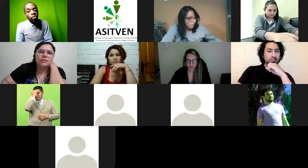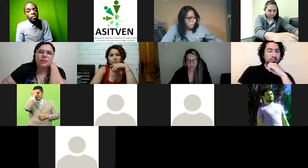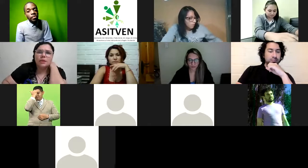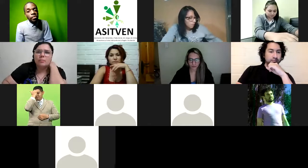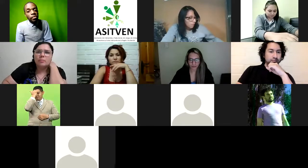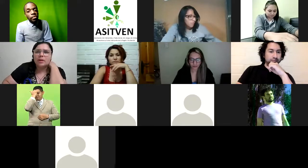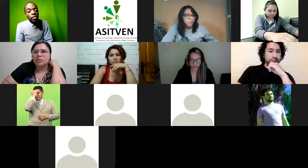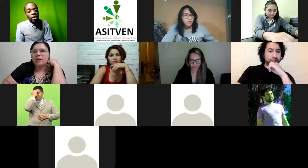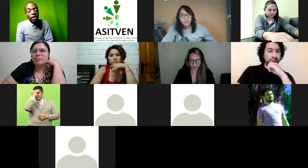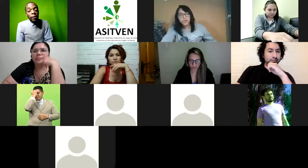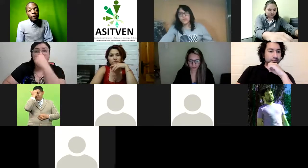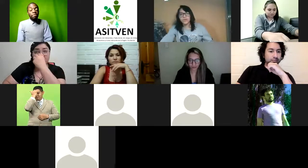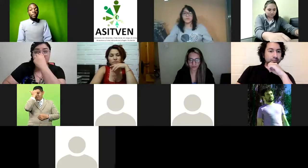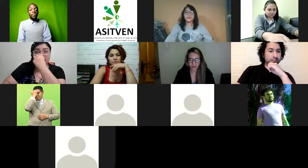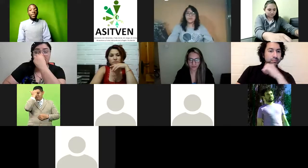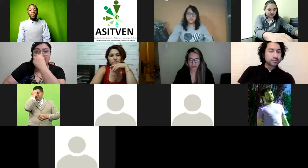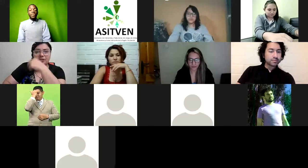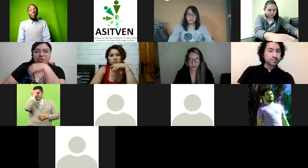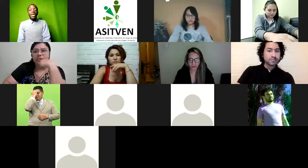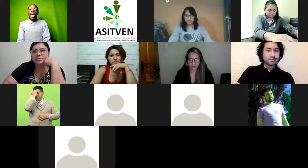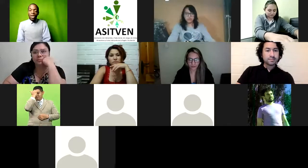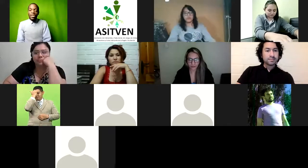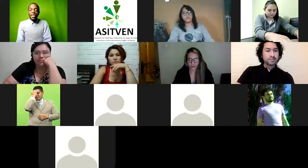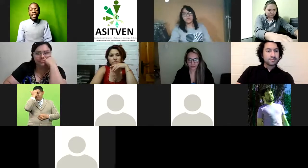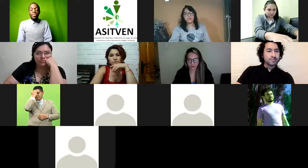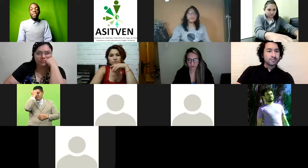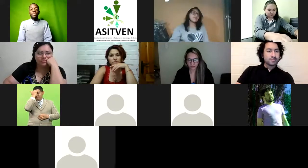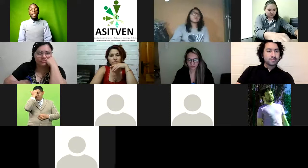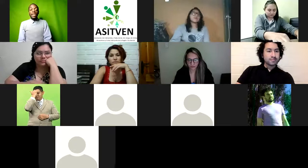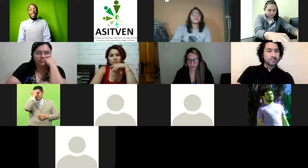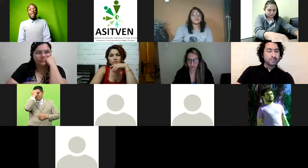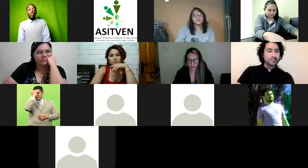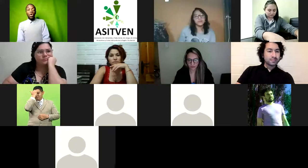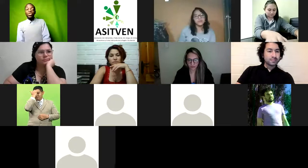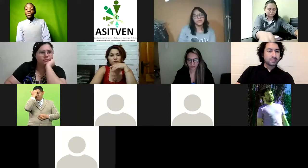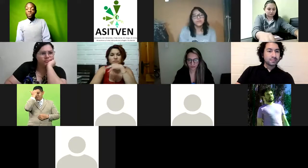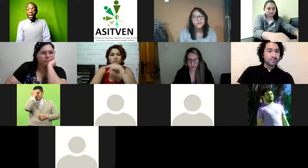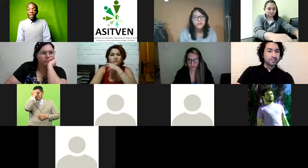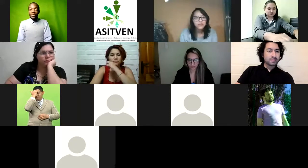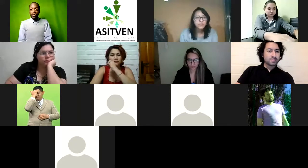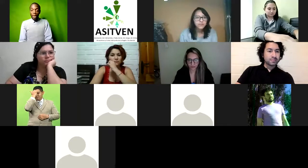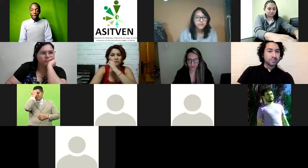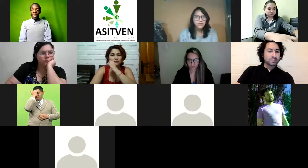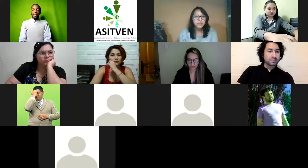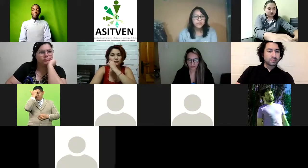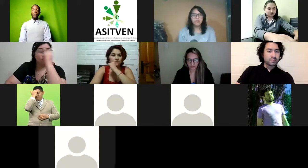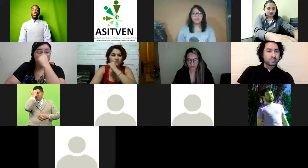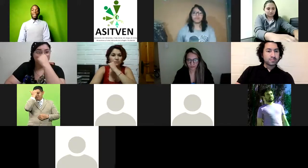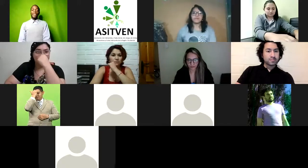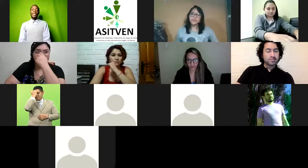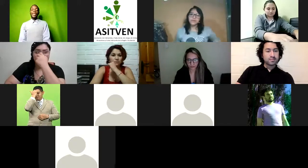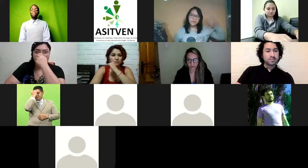informales. Pregunta Javier Ibacachi. Ok, gracias, Javier. No son formales.